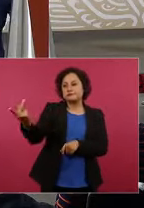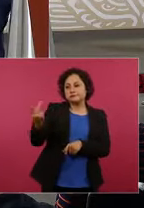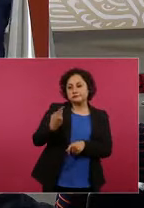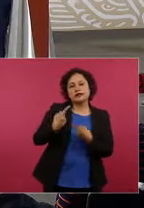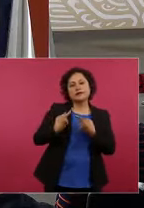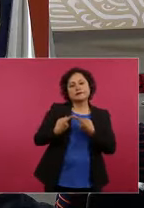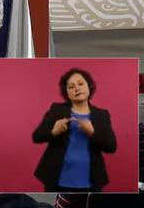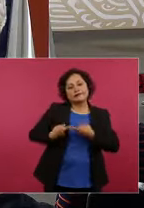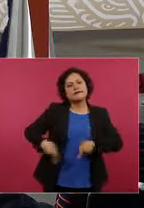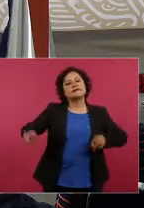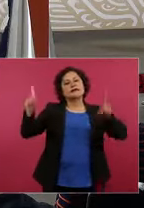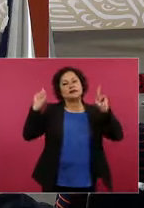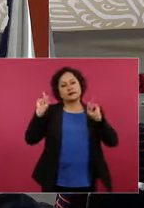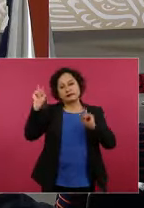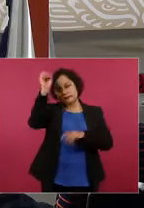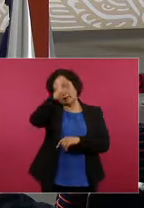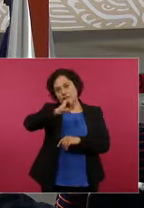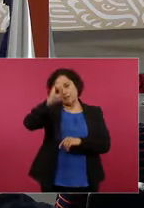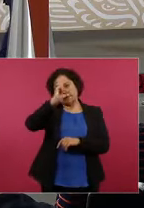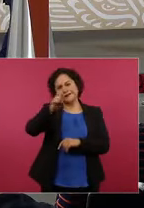con el gobierno de Argentina